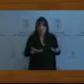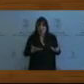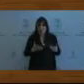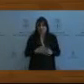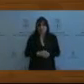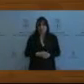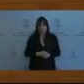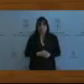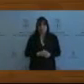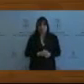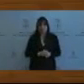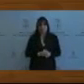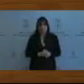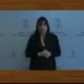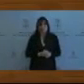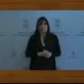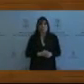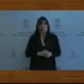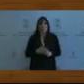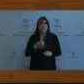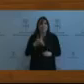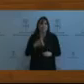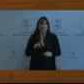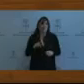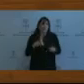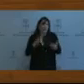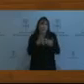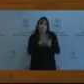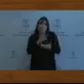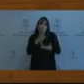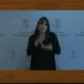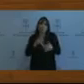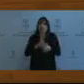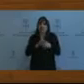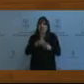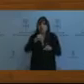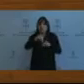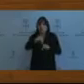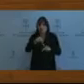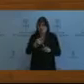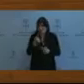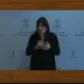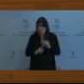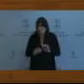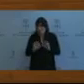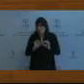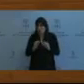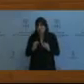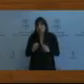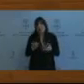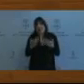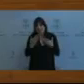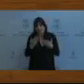monografías de otros cultivos producto de proyectos de cooperación, también a través de